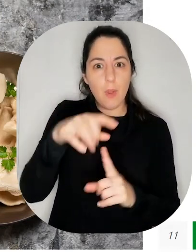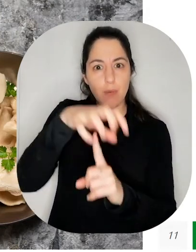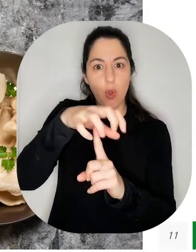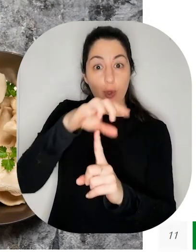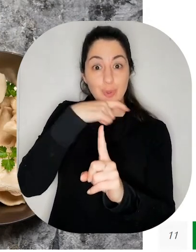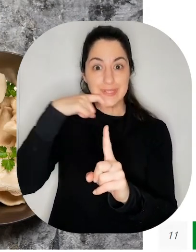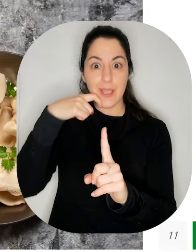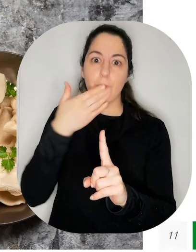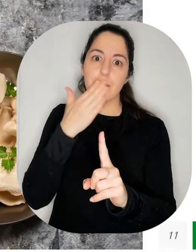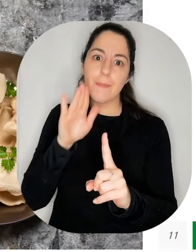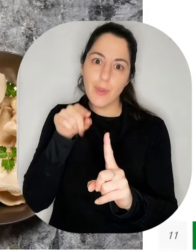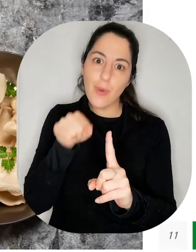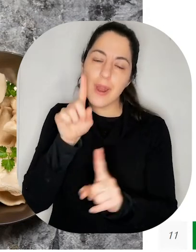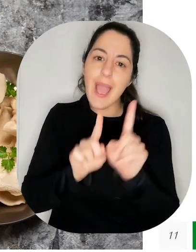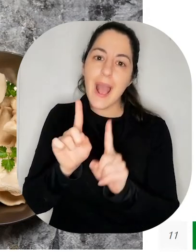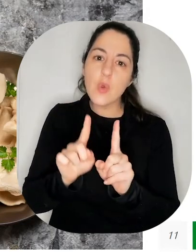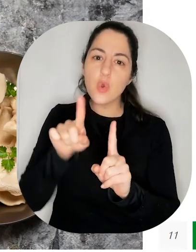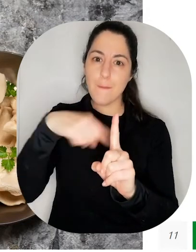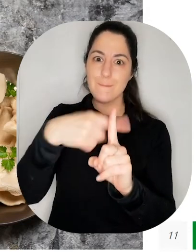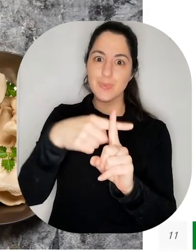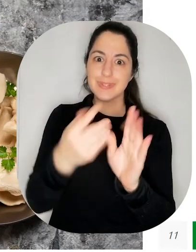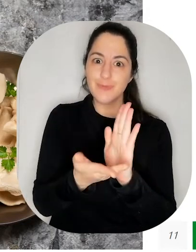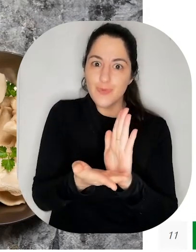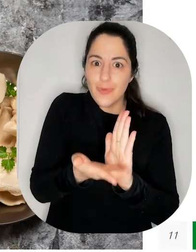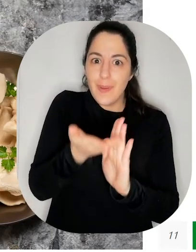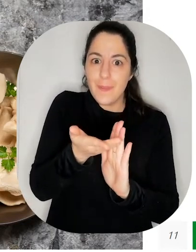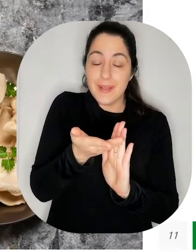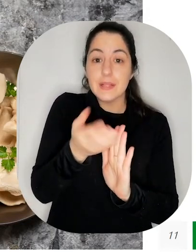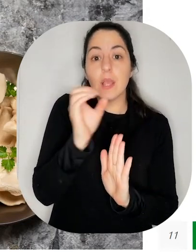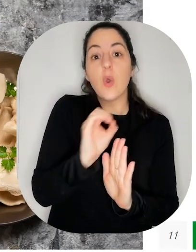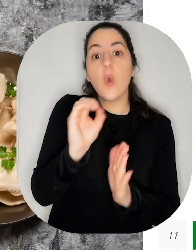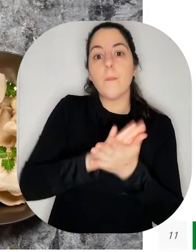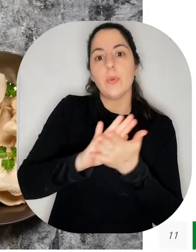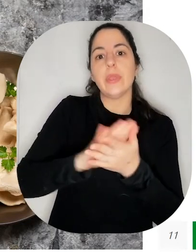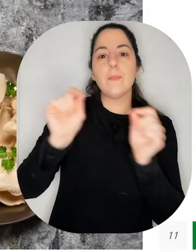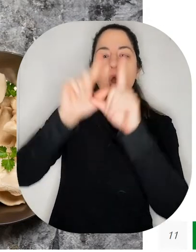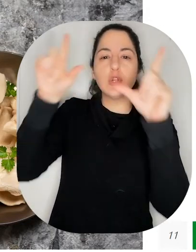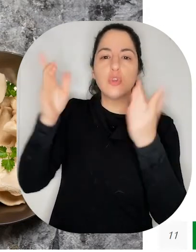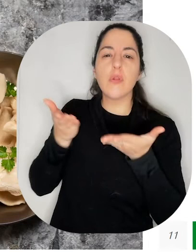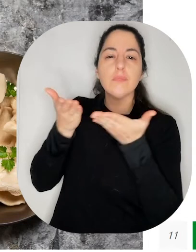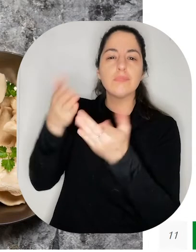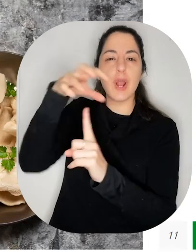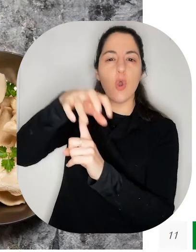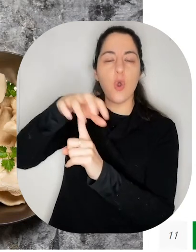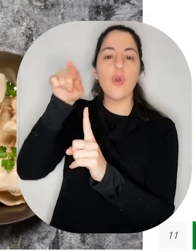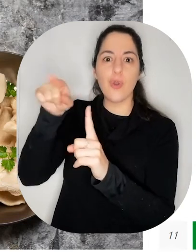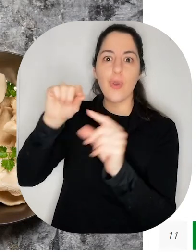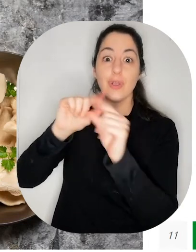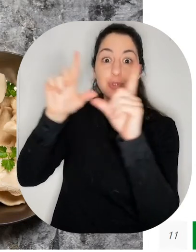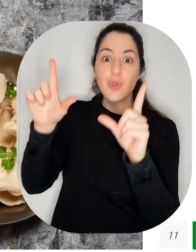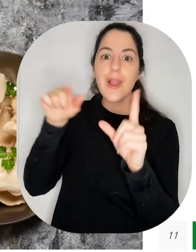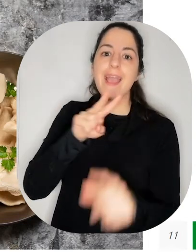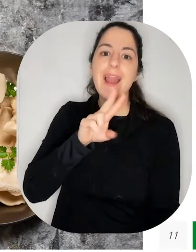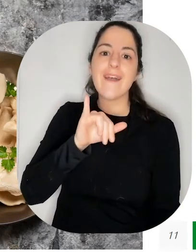su propiedad antioxidante, otros pueden bajar su cantidad de vitamina D, por ejemplo, al exponerlos al sol. Por